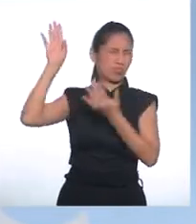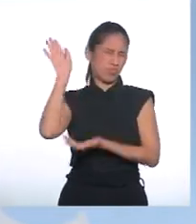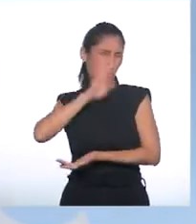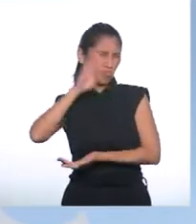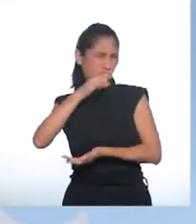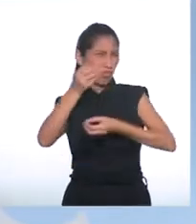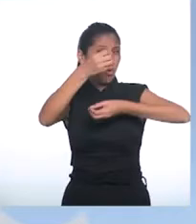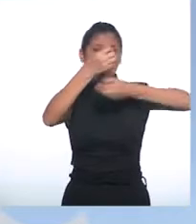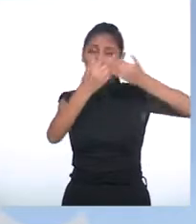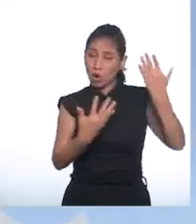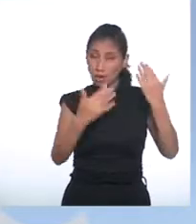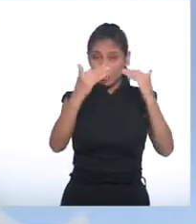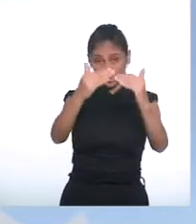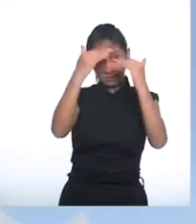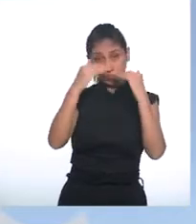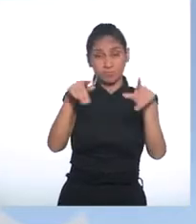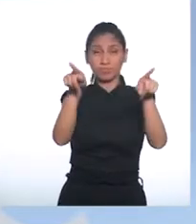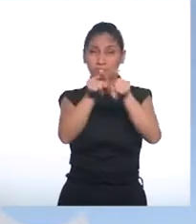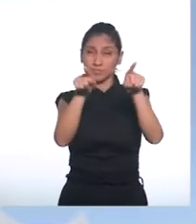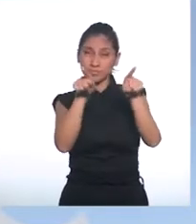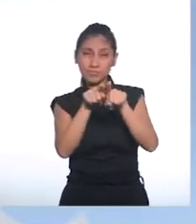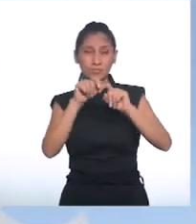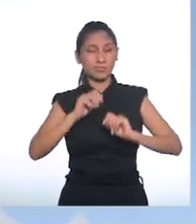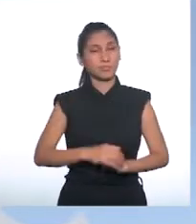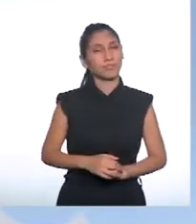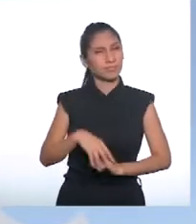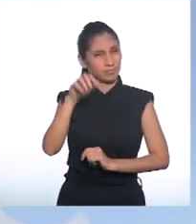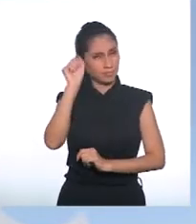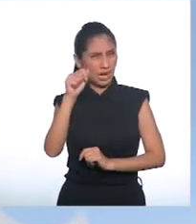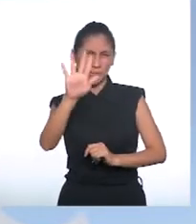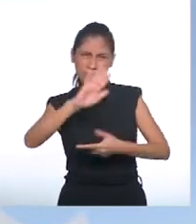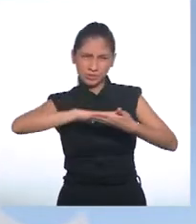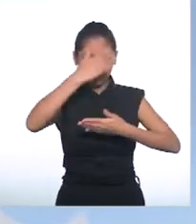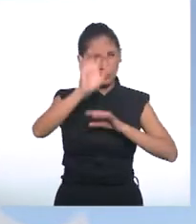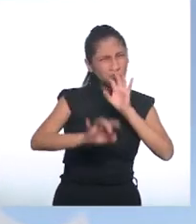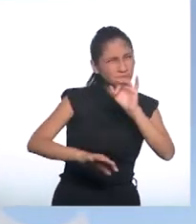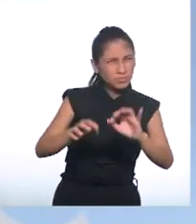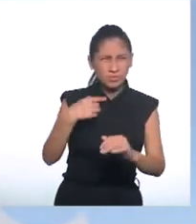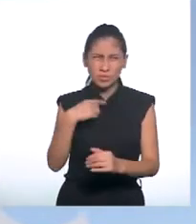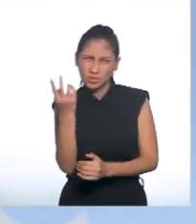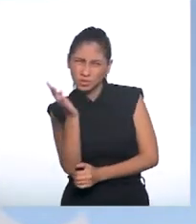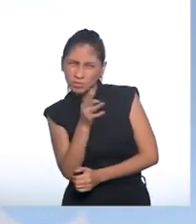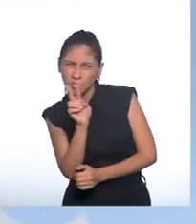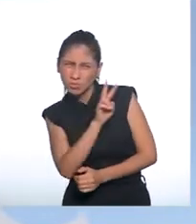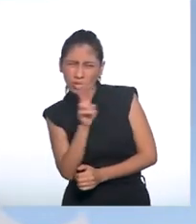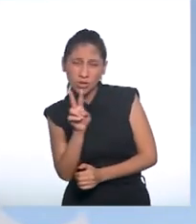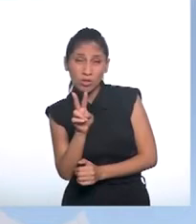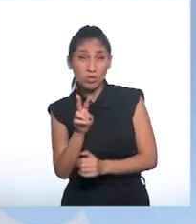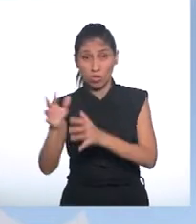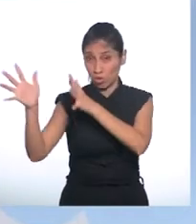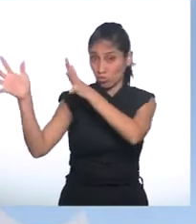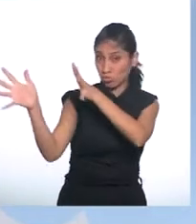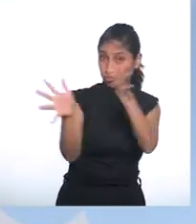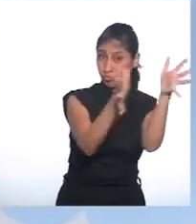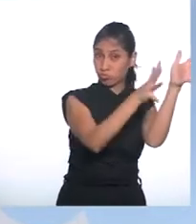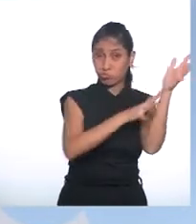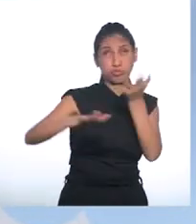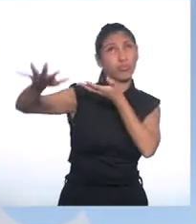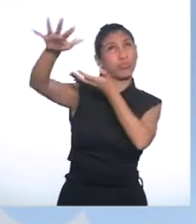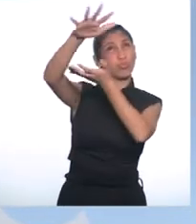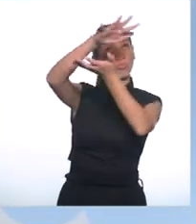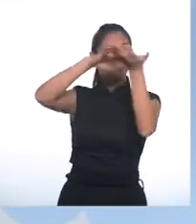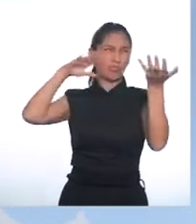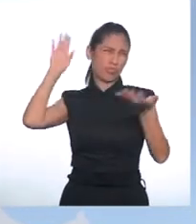particulado y cómo este variaba en sus medidas. Según mis datos, también es posible medir la contaminación del aire a través de